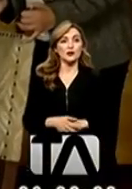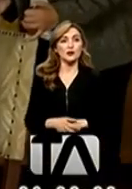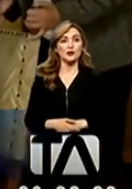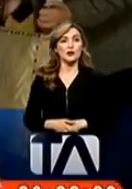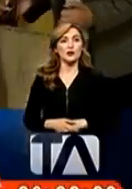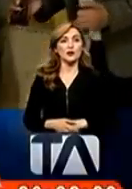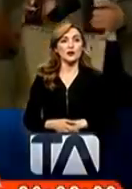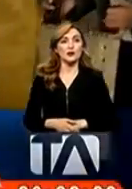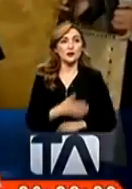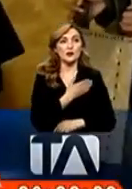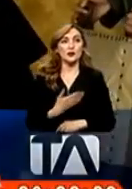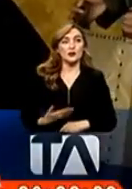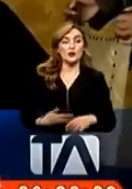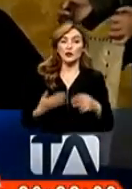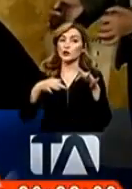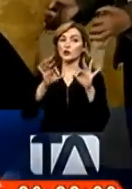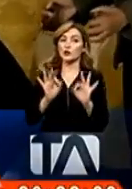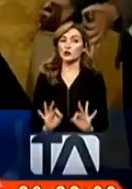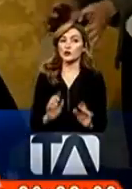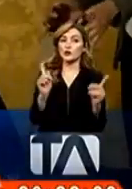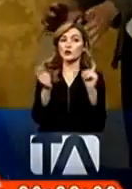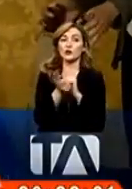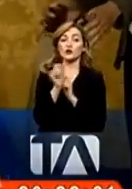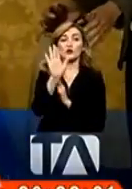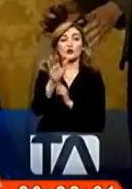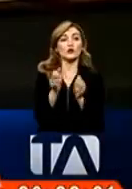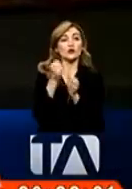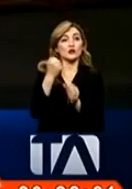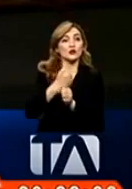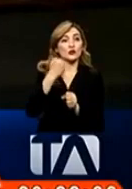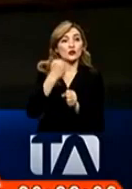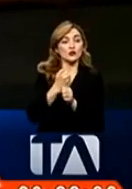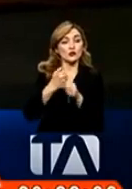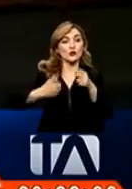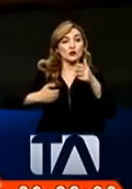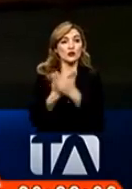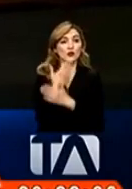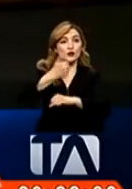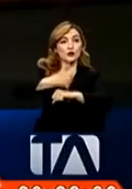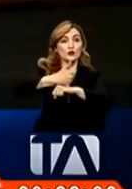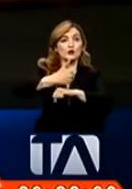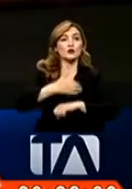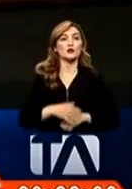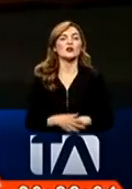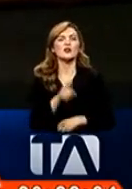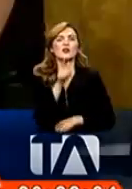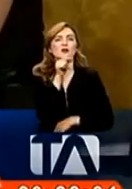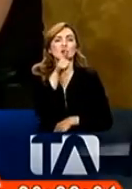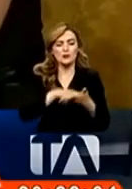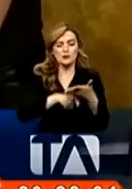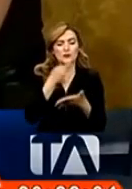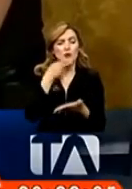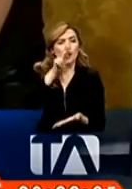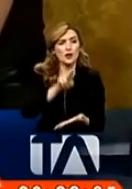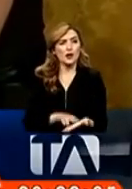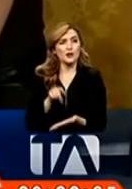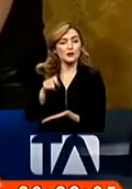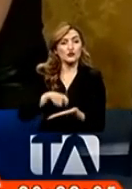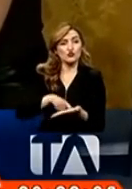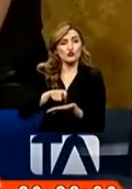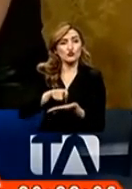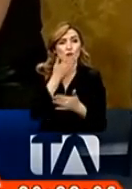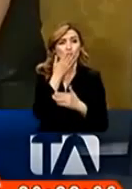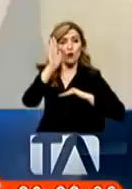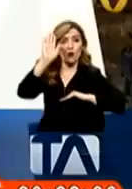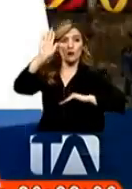El presidente de la República oficializó los cambios en su gabinete al posesionar a las nuevas autoridades. Ellos firmaron la carta de posesión e hicieron